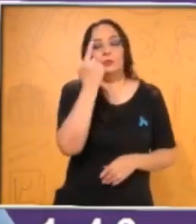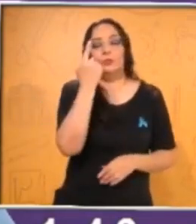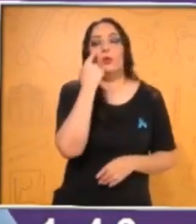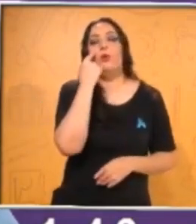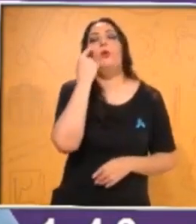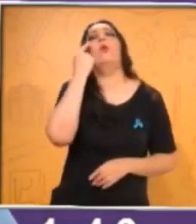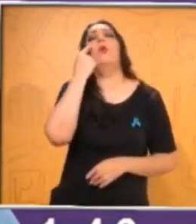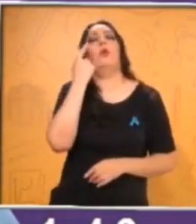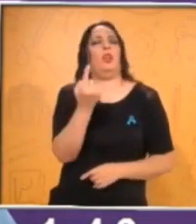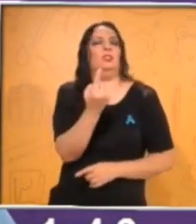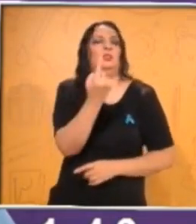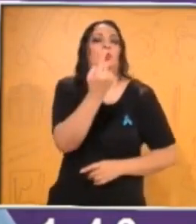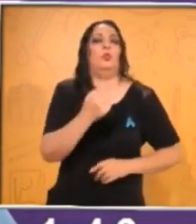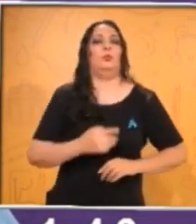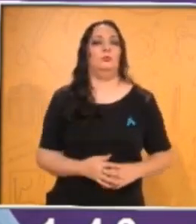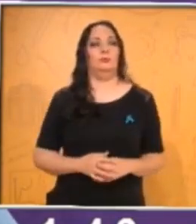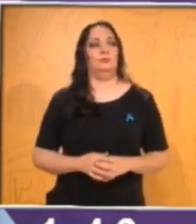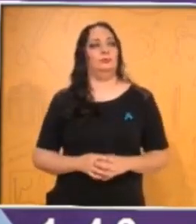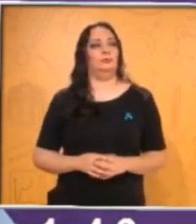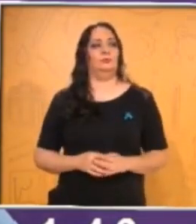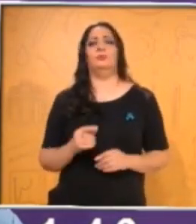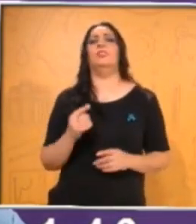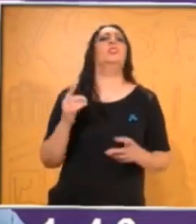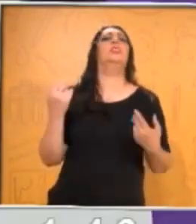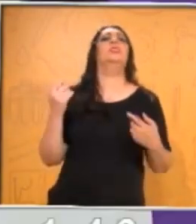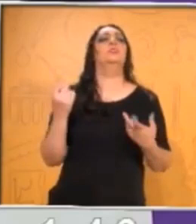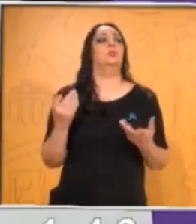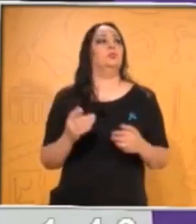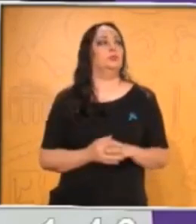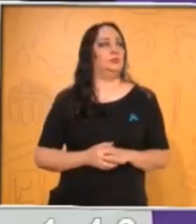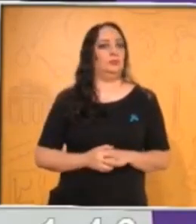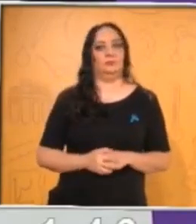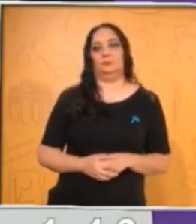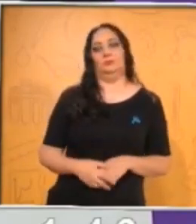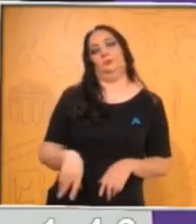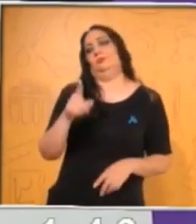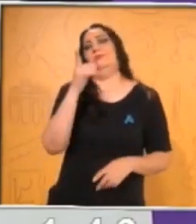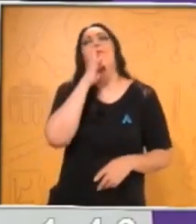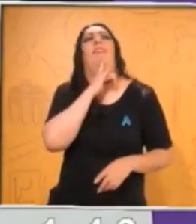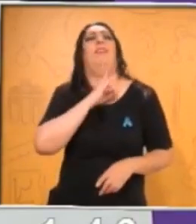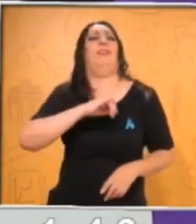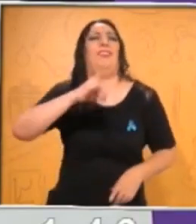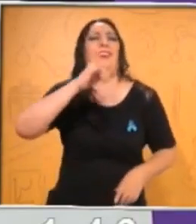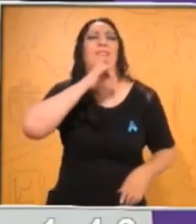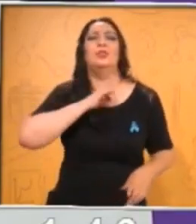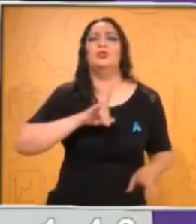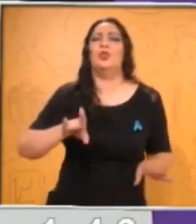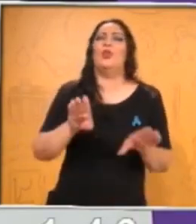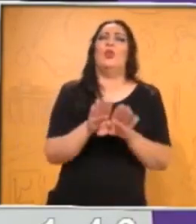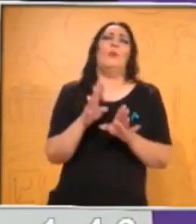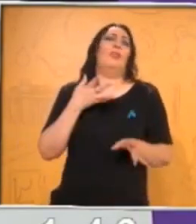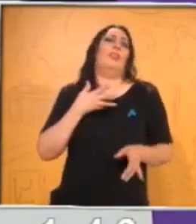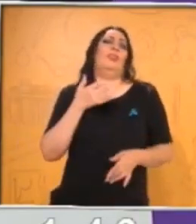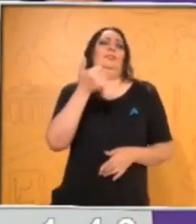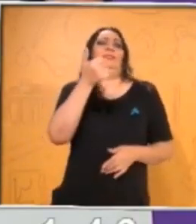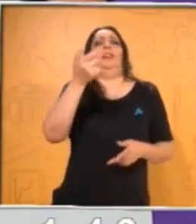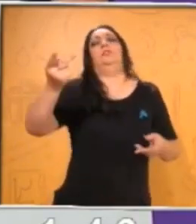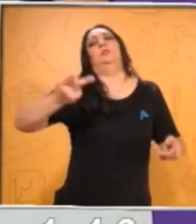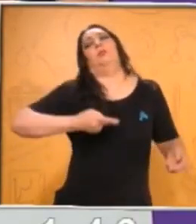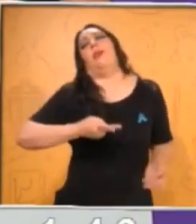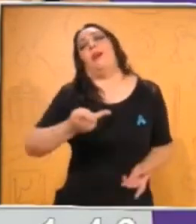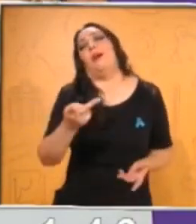ojo, ¿qué soy? ¿Qué soy, maestras? Pues mentiroso. ¿Cómo vas a tener seis piernas? ¿A qué no? Esa